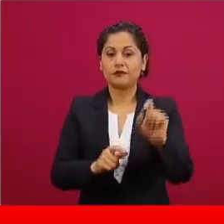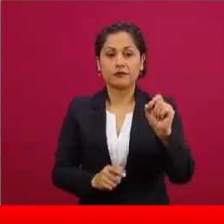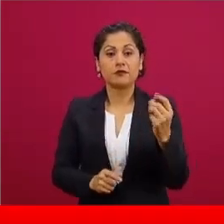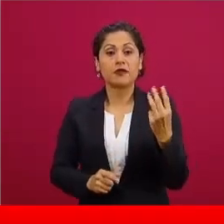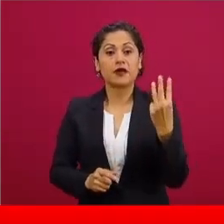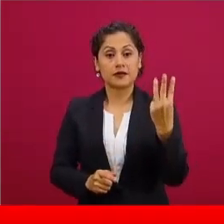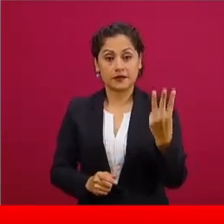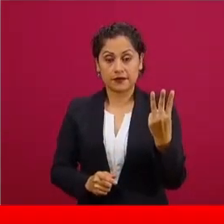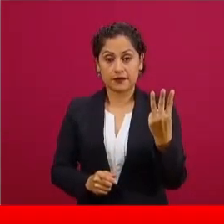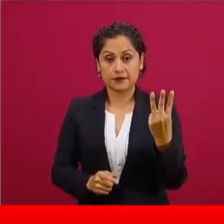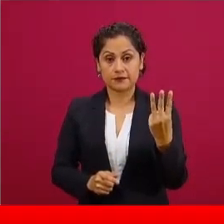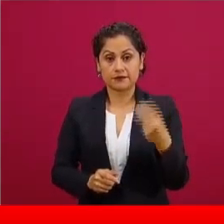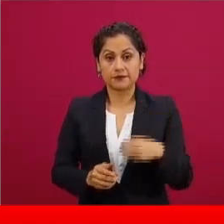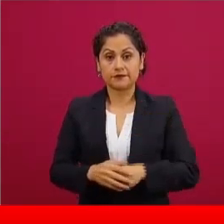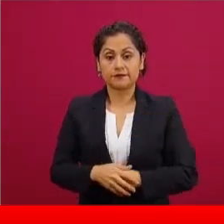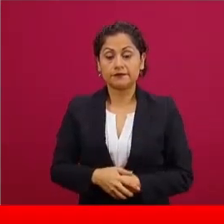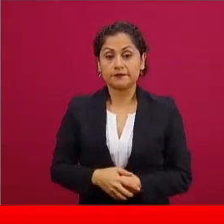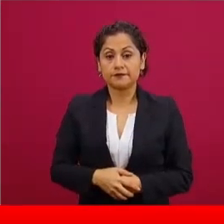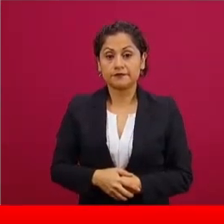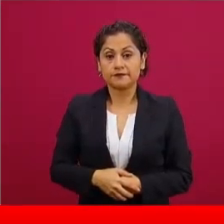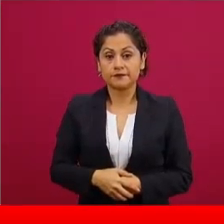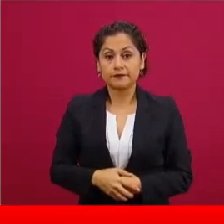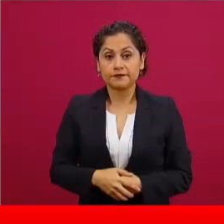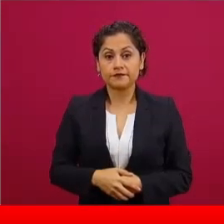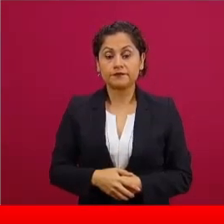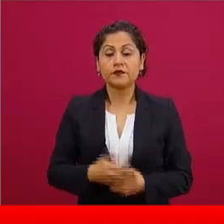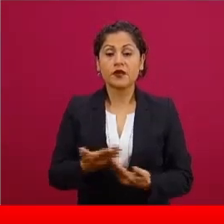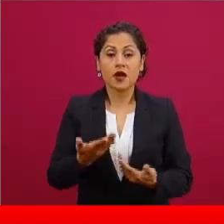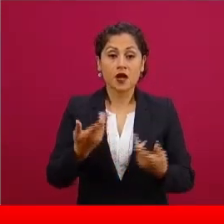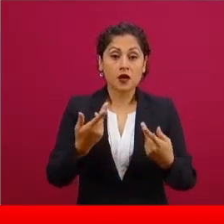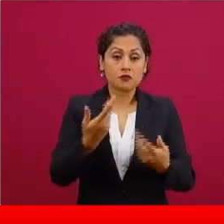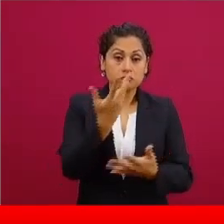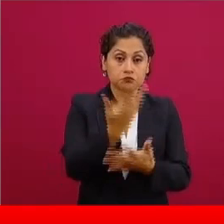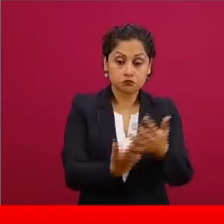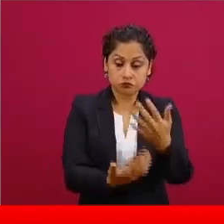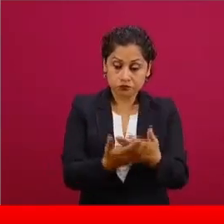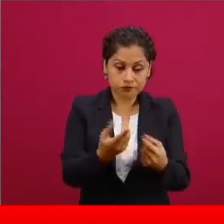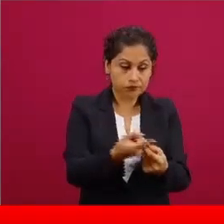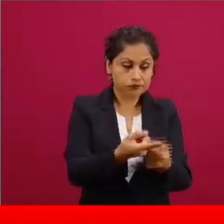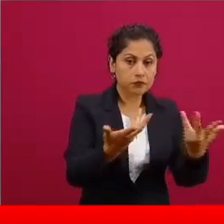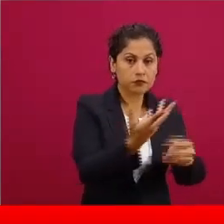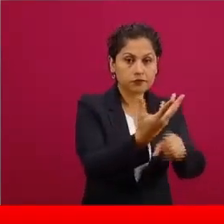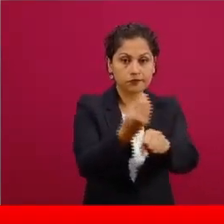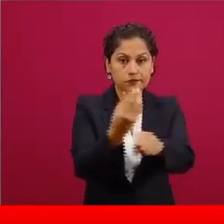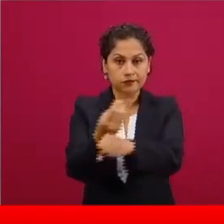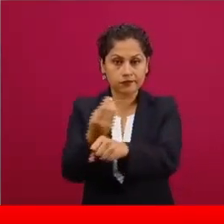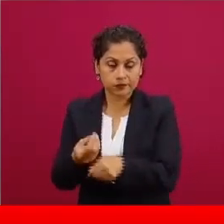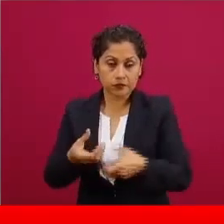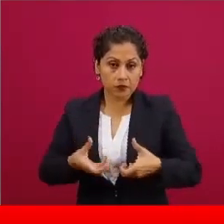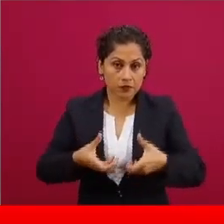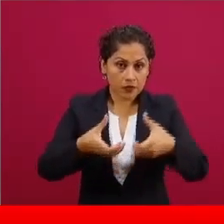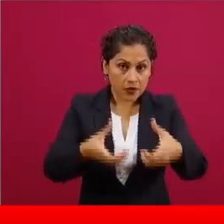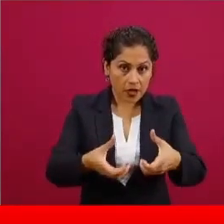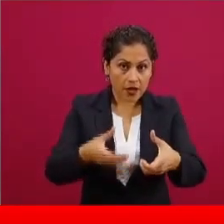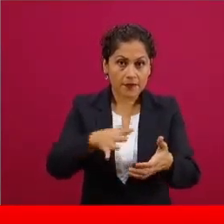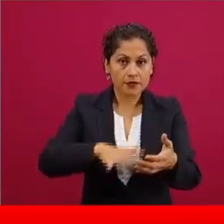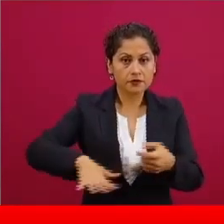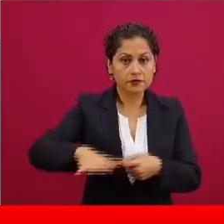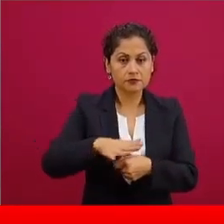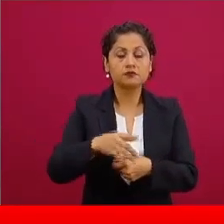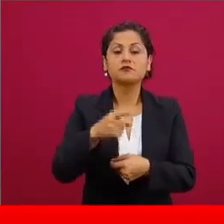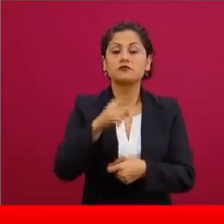caminos de mano de obra 24 caminos rurales